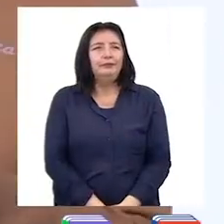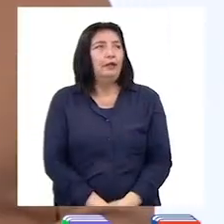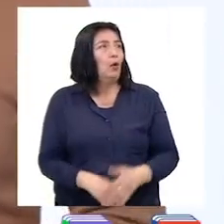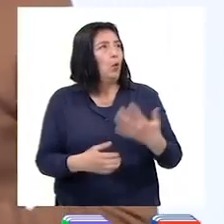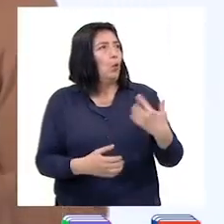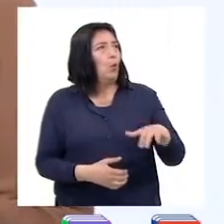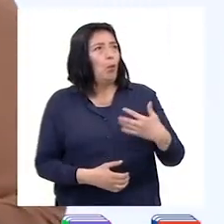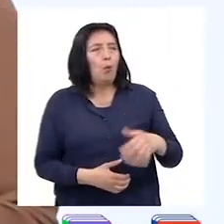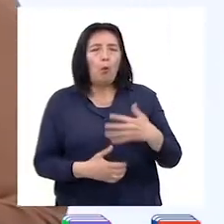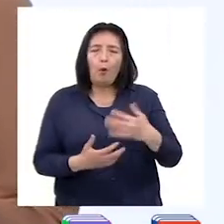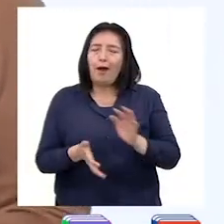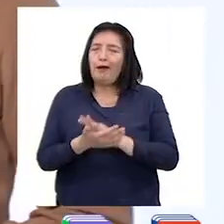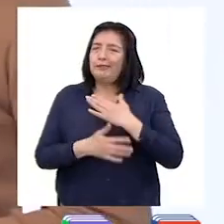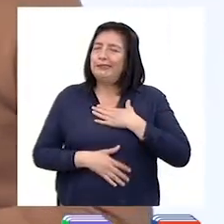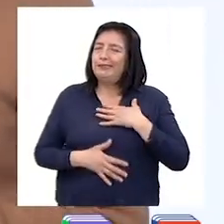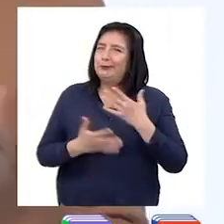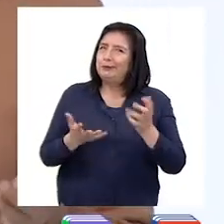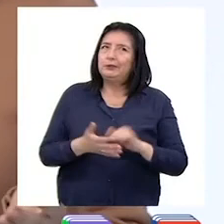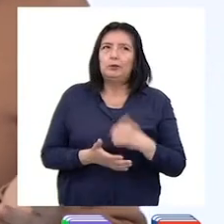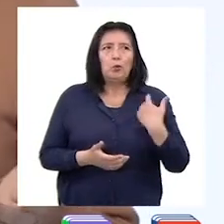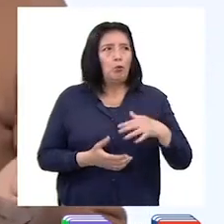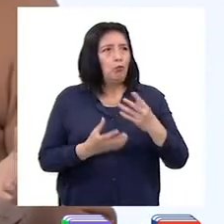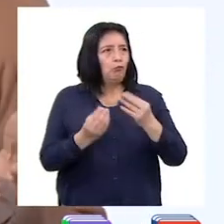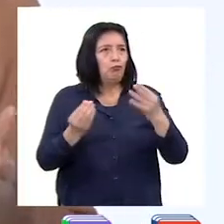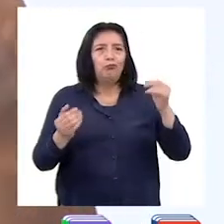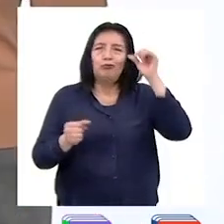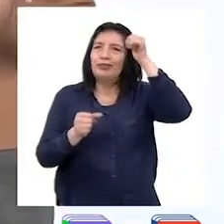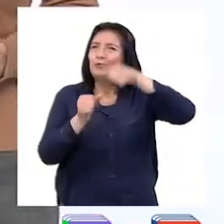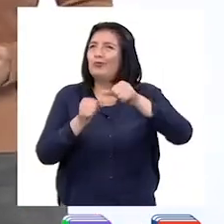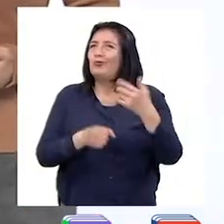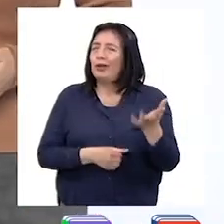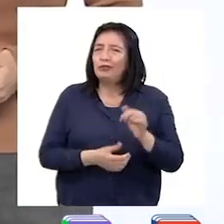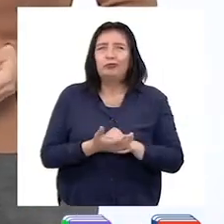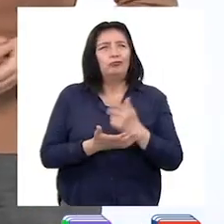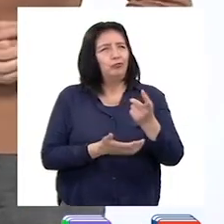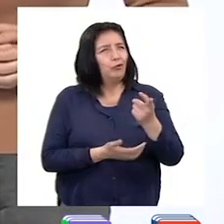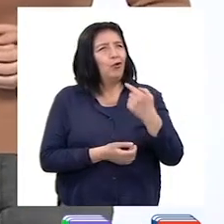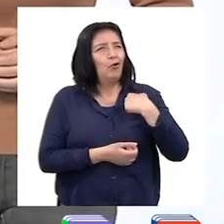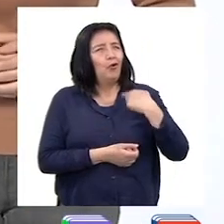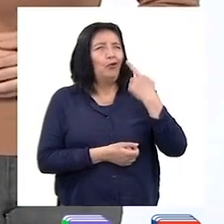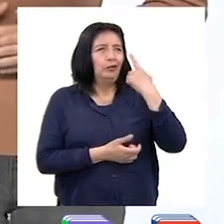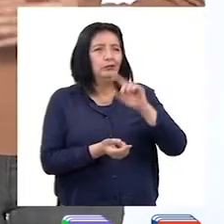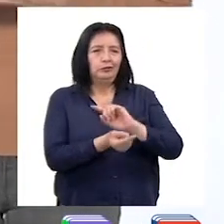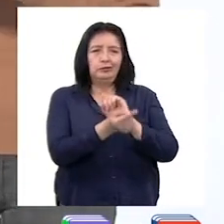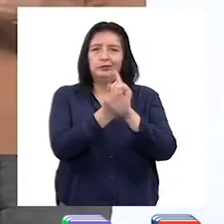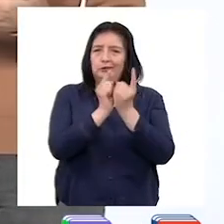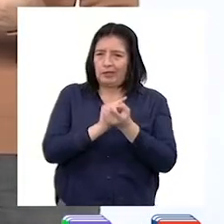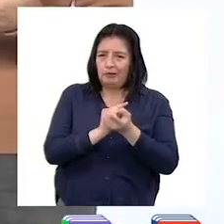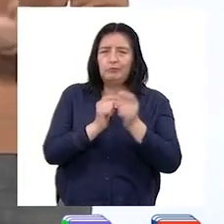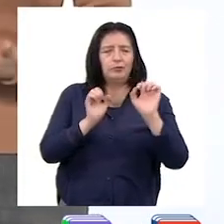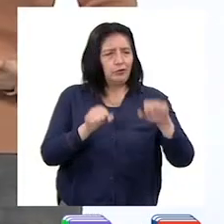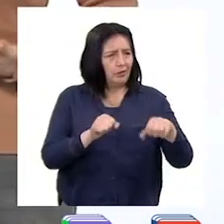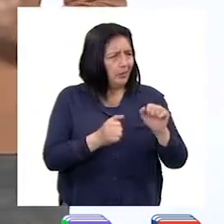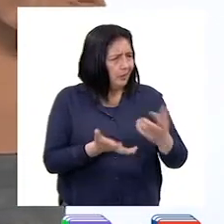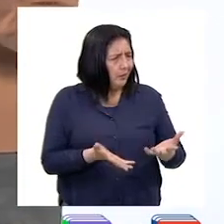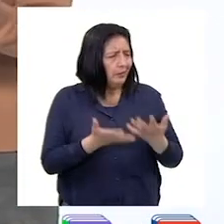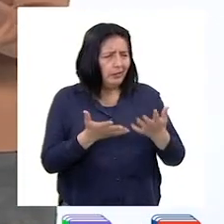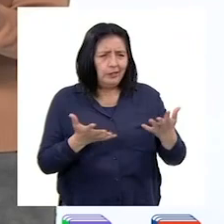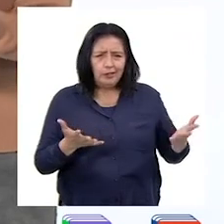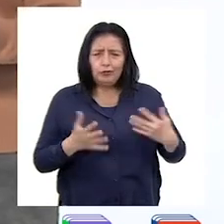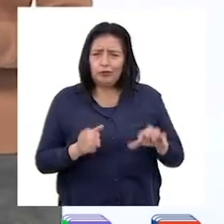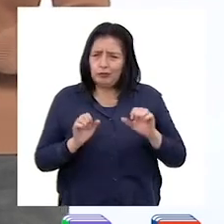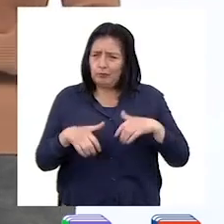¡Qué actividad tan divertida y llena de recuerdos! Hoy reconocimos los cambios y permanencias que se dan en